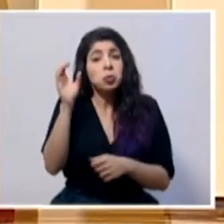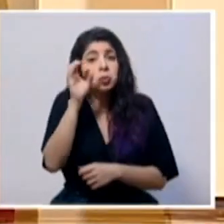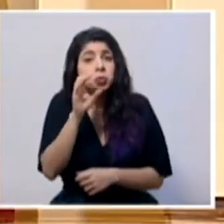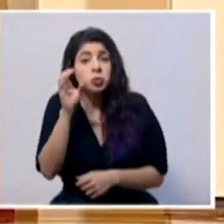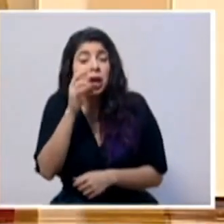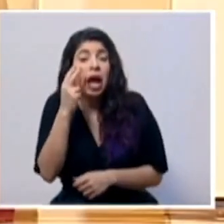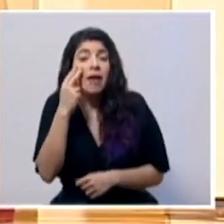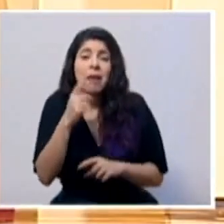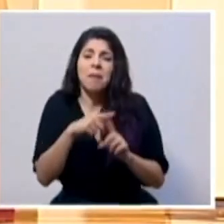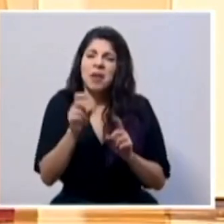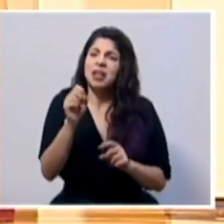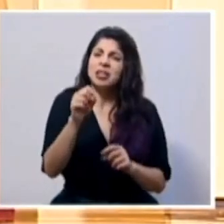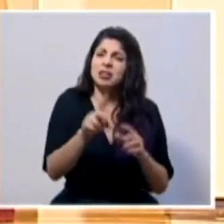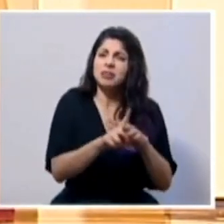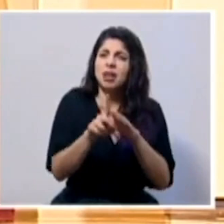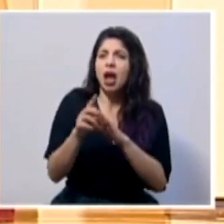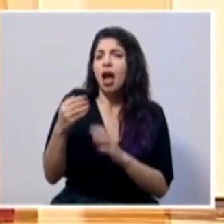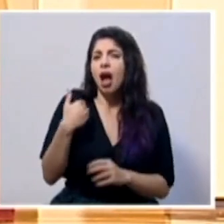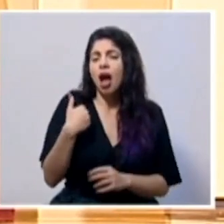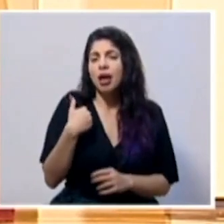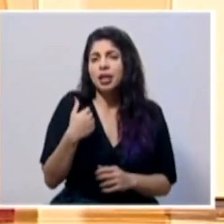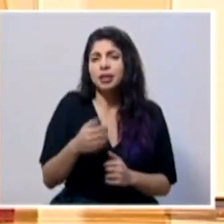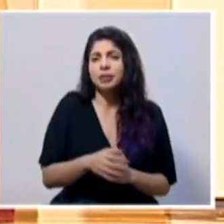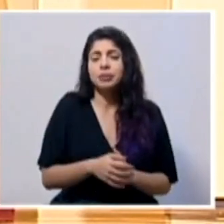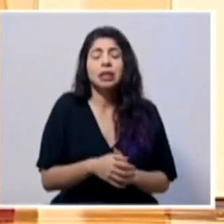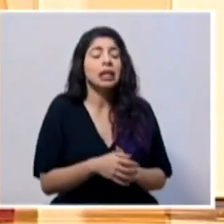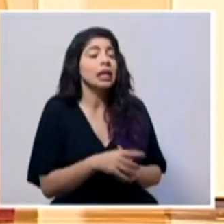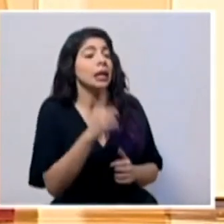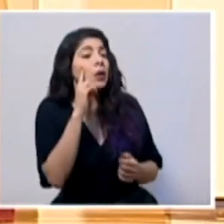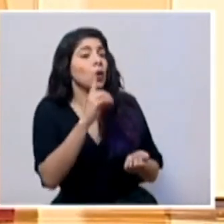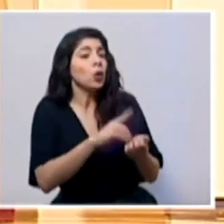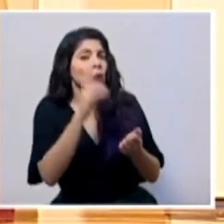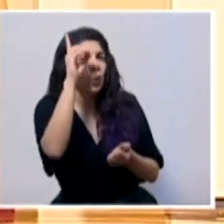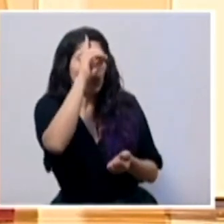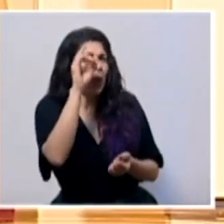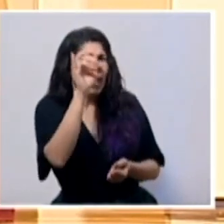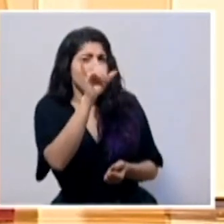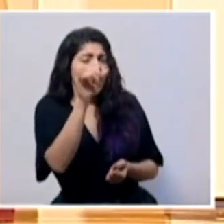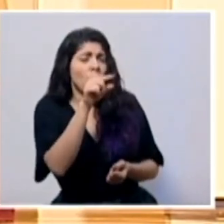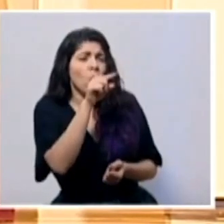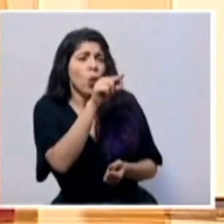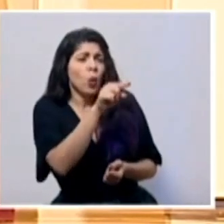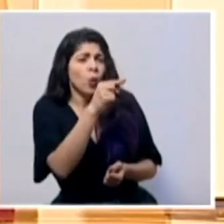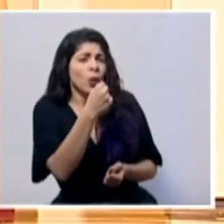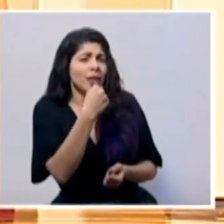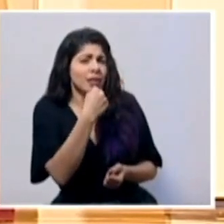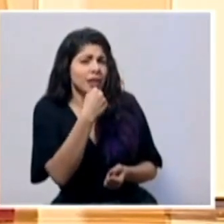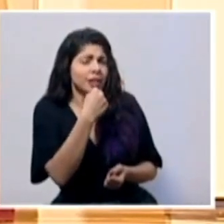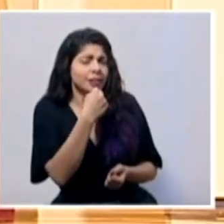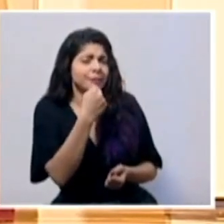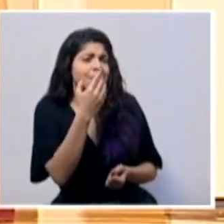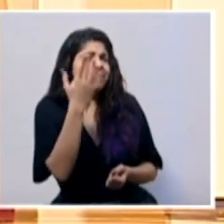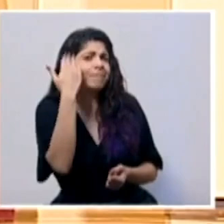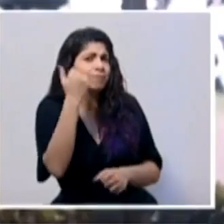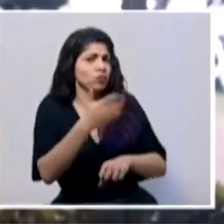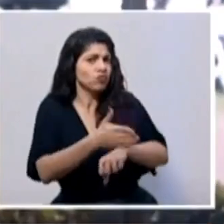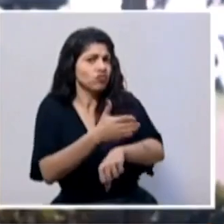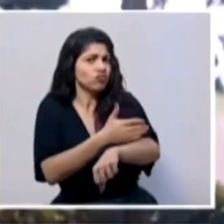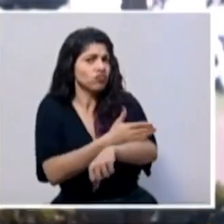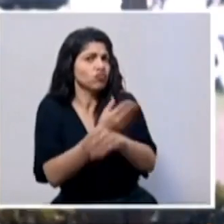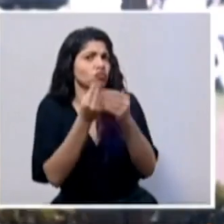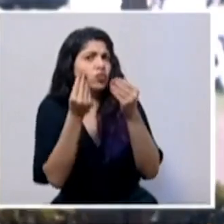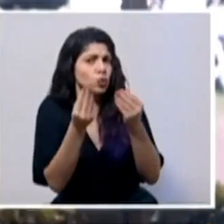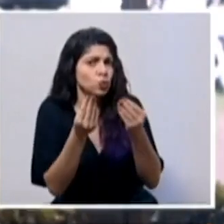ver qué se puede, pero sí se han presentado casos. Digamos, sí se han presentado. Y para el doctor Salas también, usted mencionó que había habido un gran avance